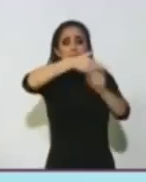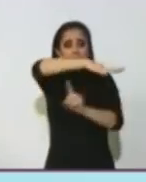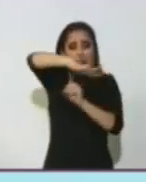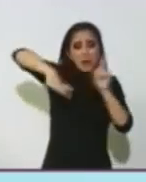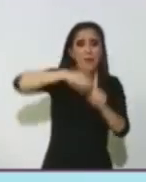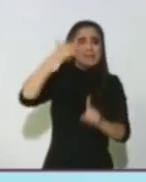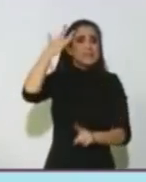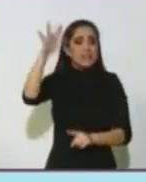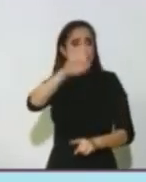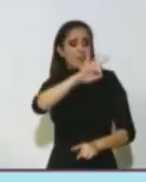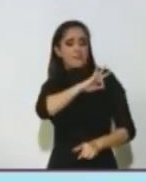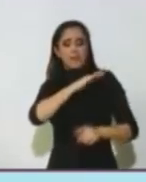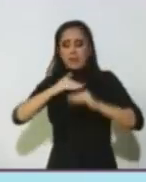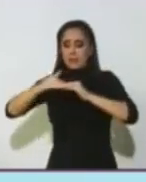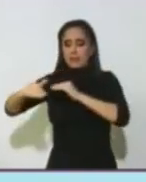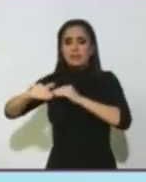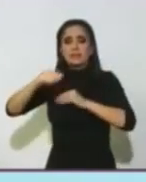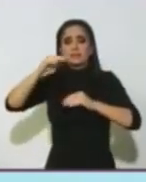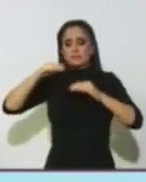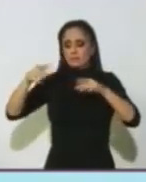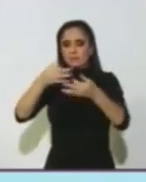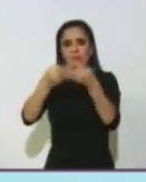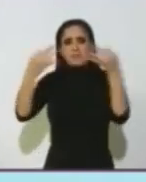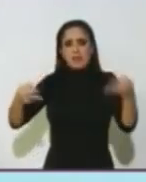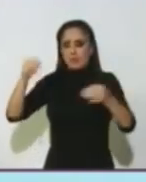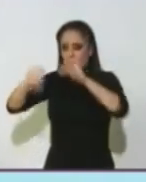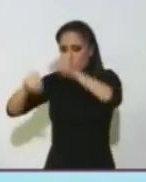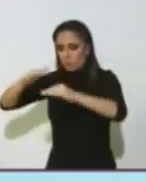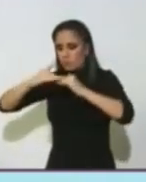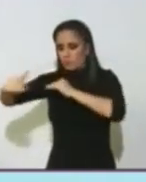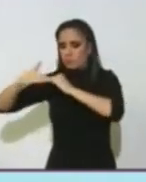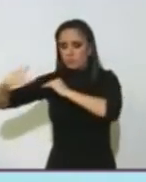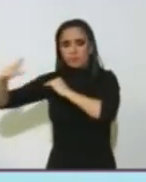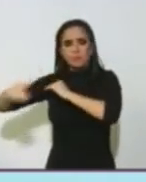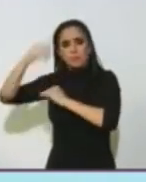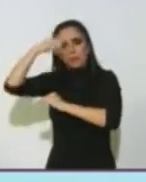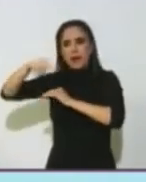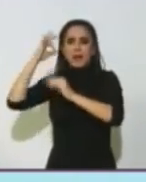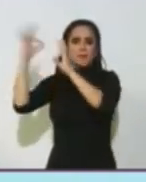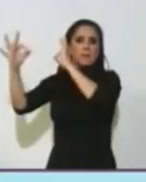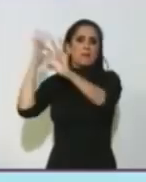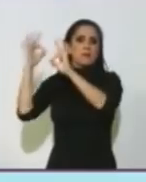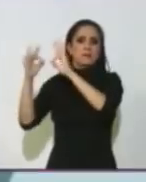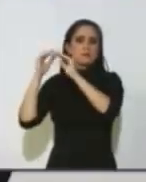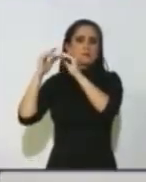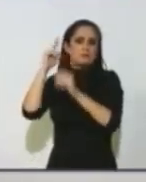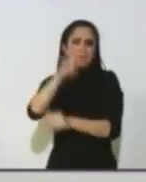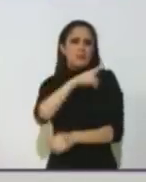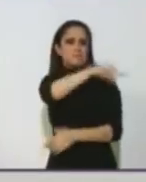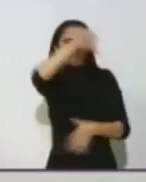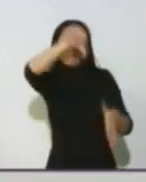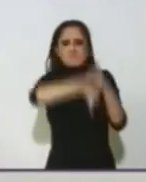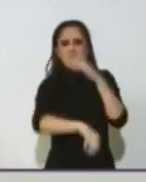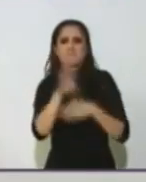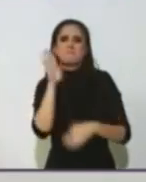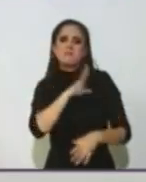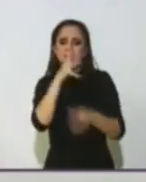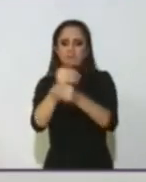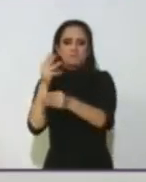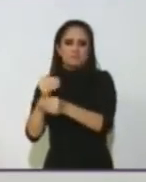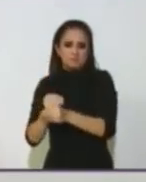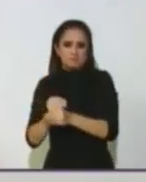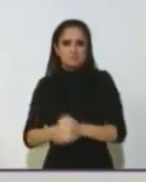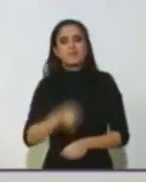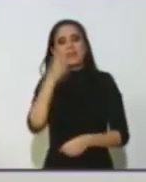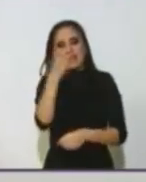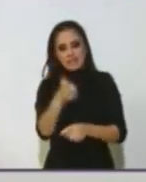santa fe para recibir cemento para hacer los segundos pisos por eso claudia sheinbaum está reprobada bueno cerramos esta primera